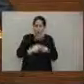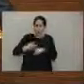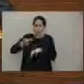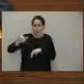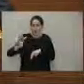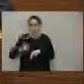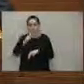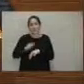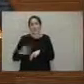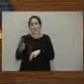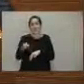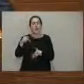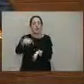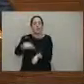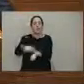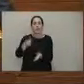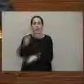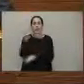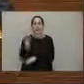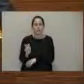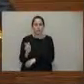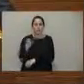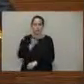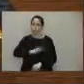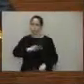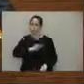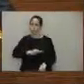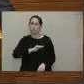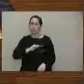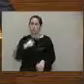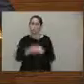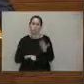los que se les están exigiendo cantidades muy elevadas, es para lo que les